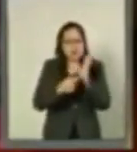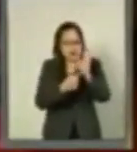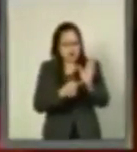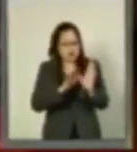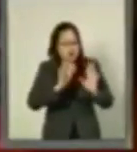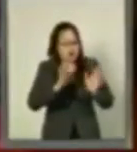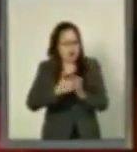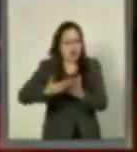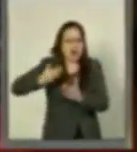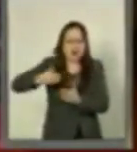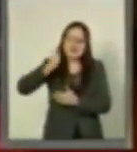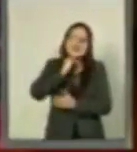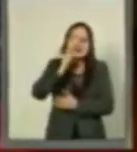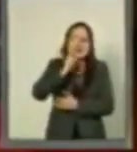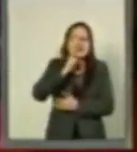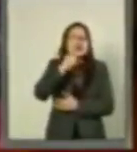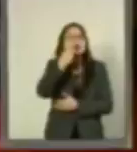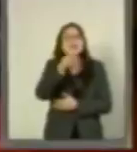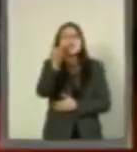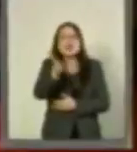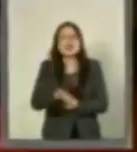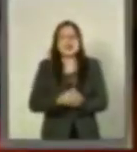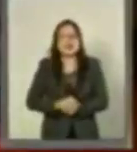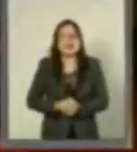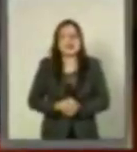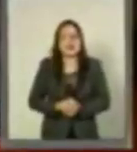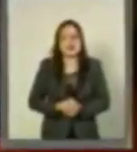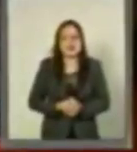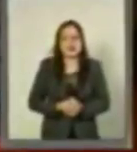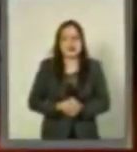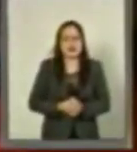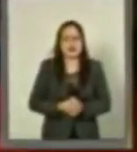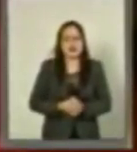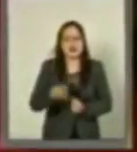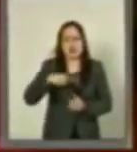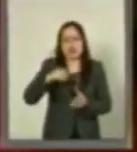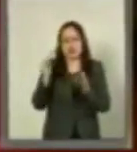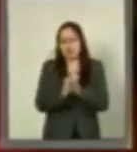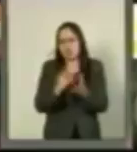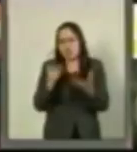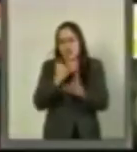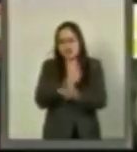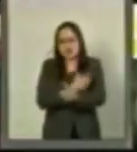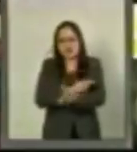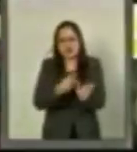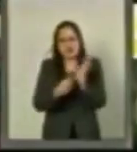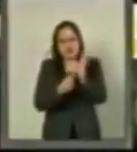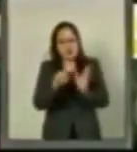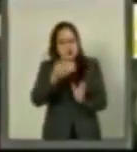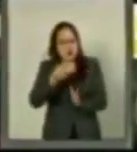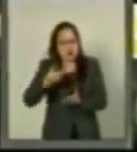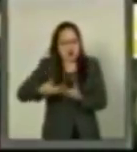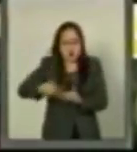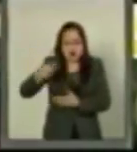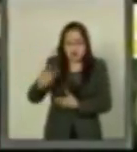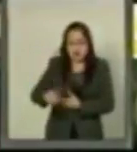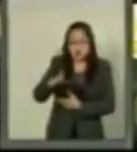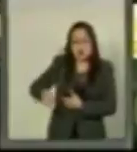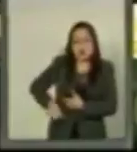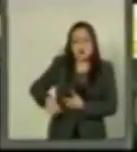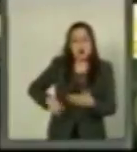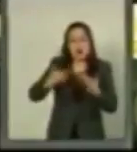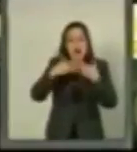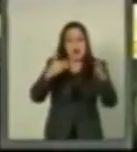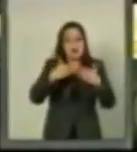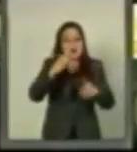cierto, senadora, usted dice que a la omisión o a la poca de transparencia, es este gobierno el que le abrió todos los datos